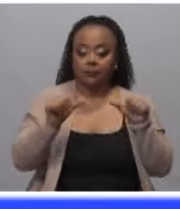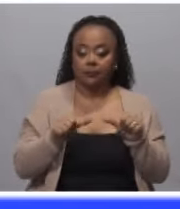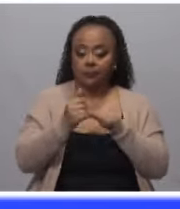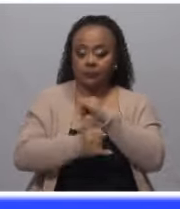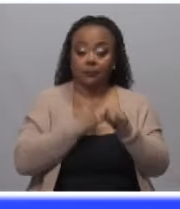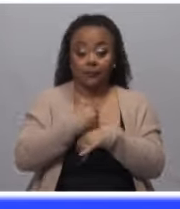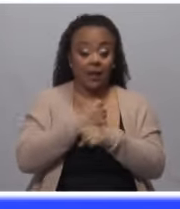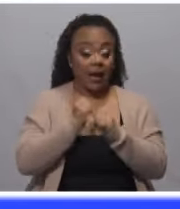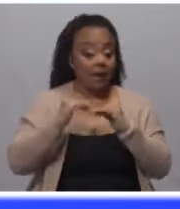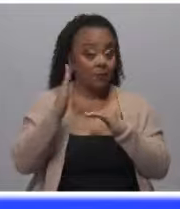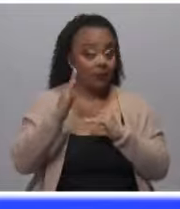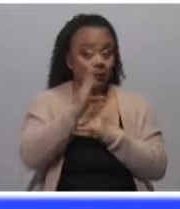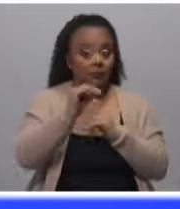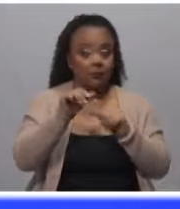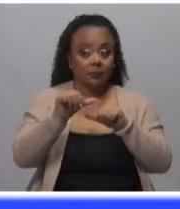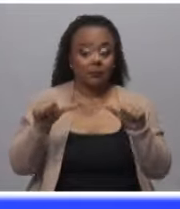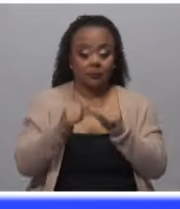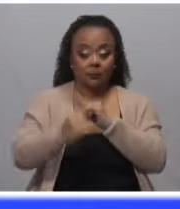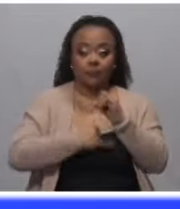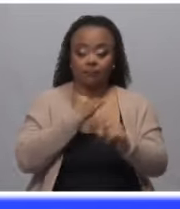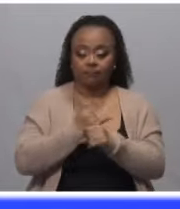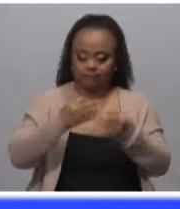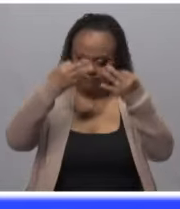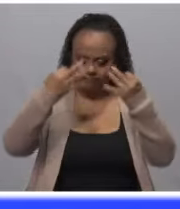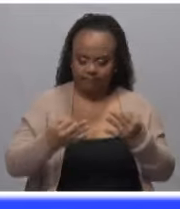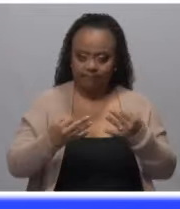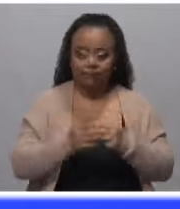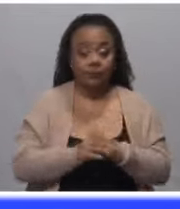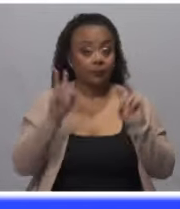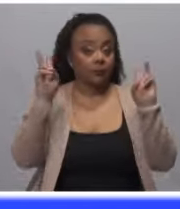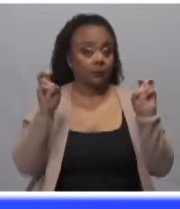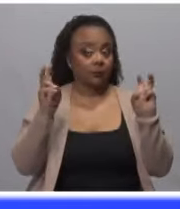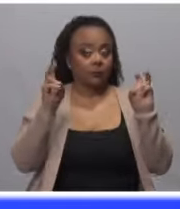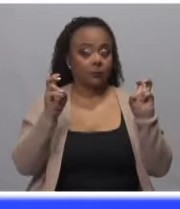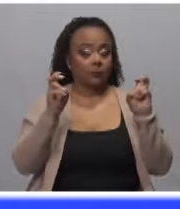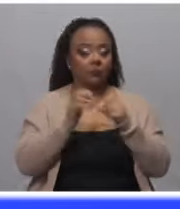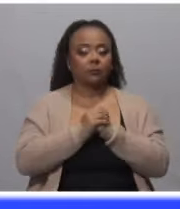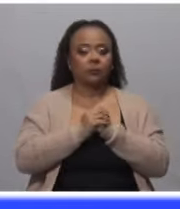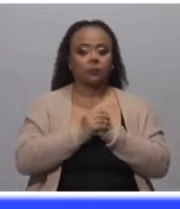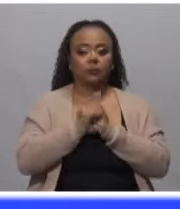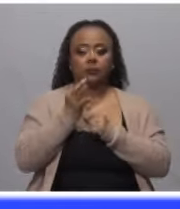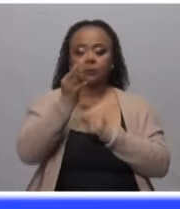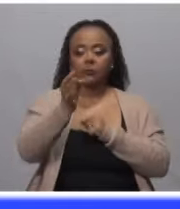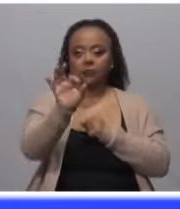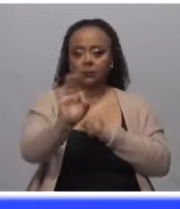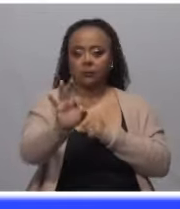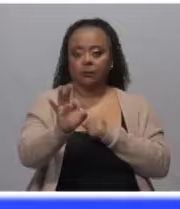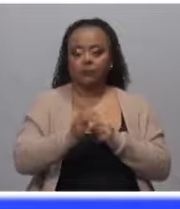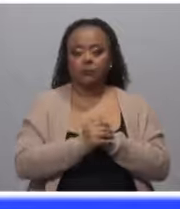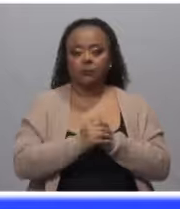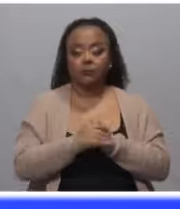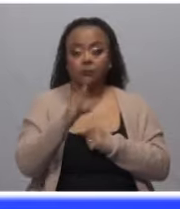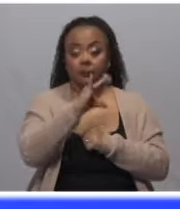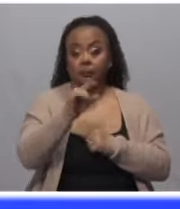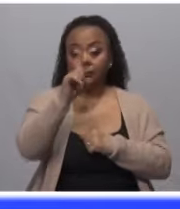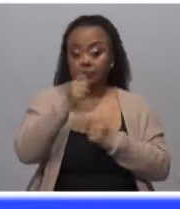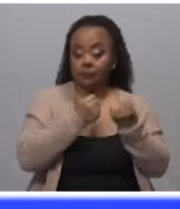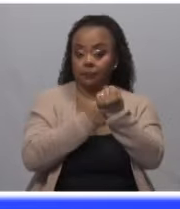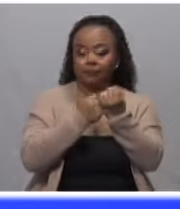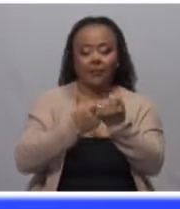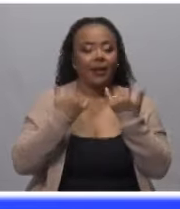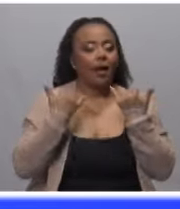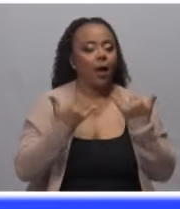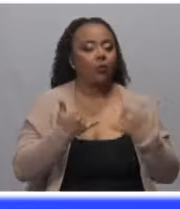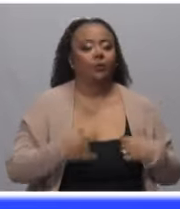haga más y el plano internacional serio serio se supone verdad vendría en febrero próximo y te tenés que reforzar